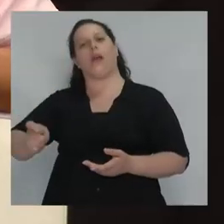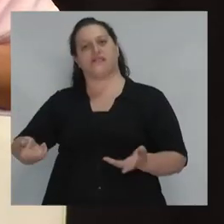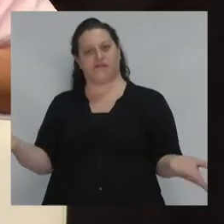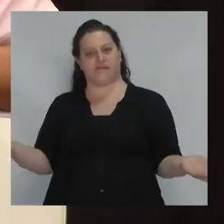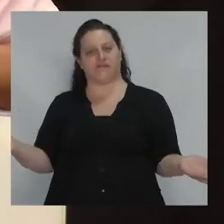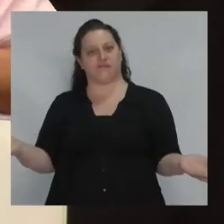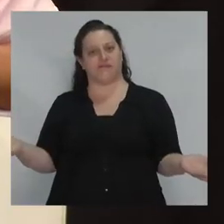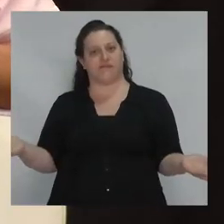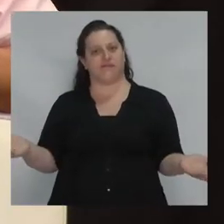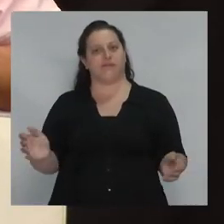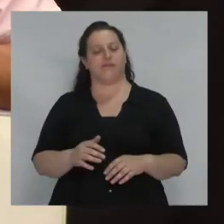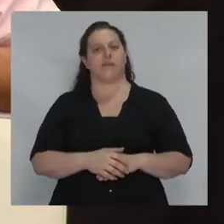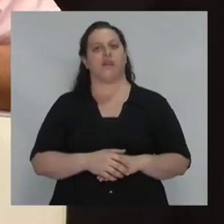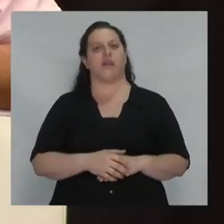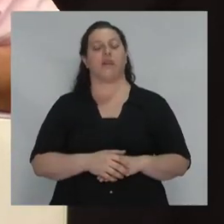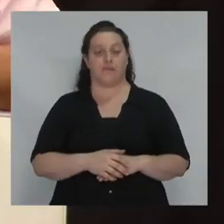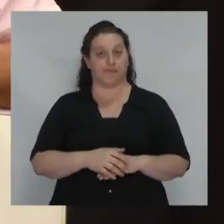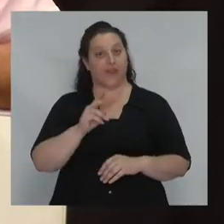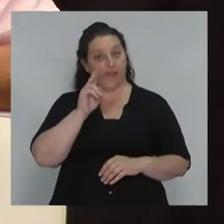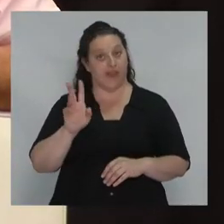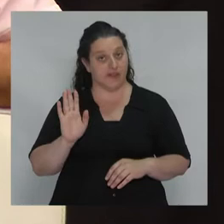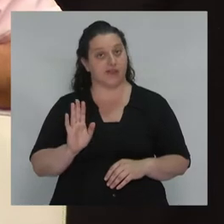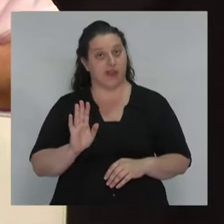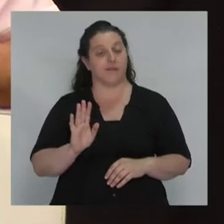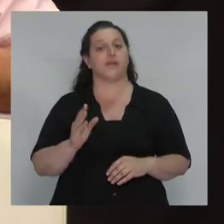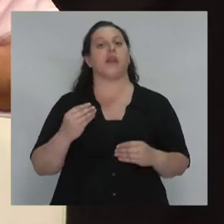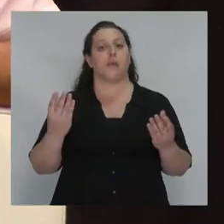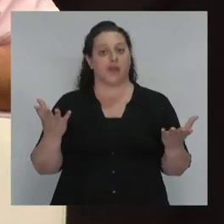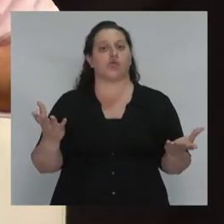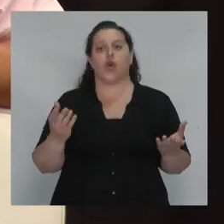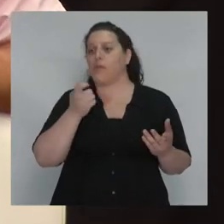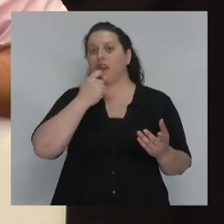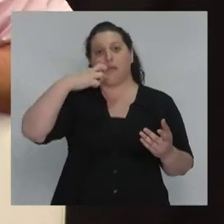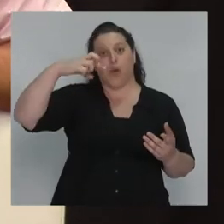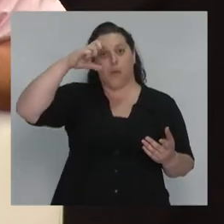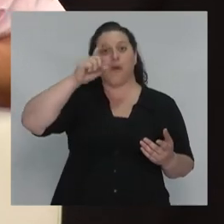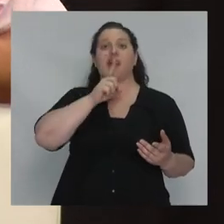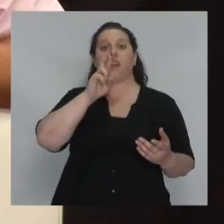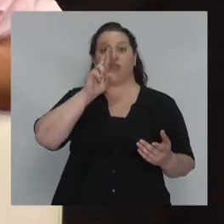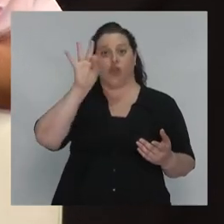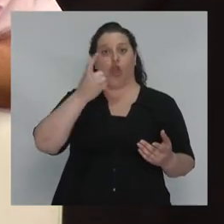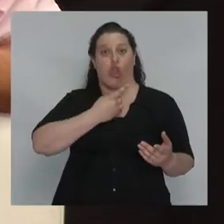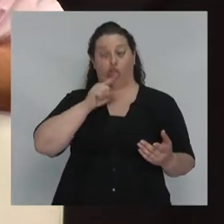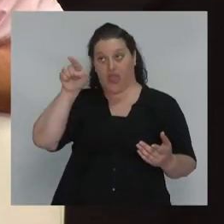judiciales. Y miremos un poco qué pasa. Bueno, a Petro también en Colombia.